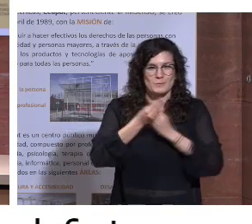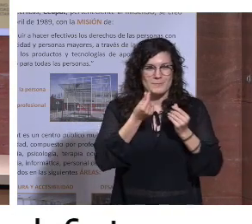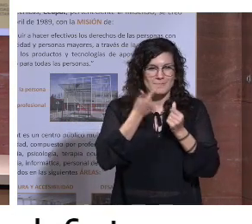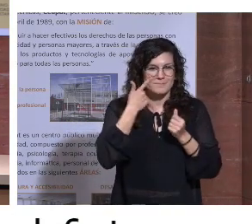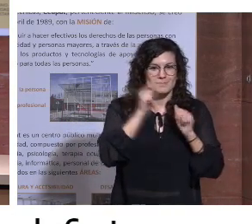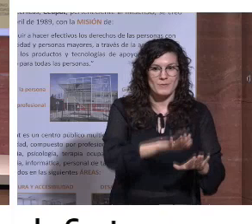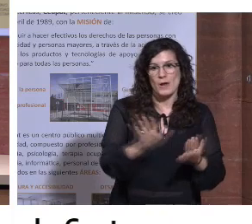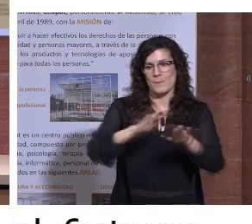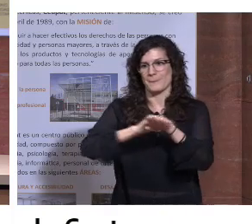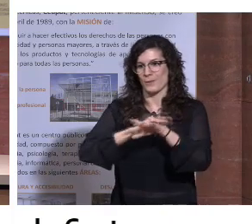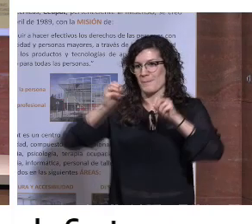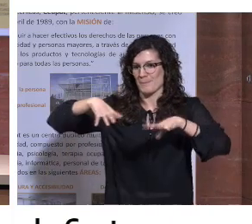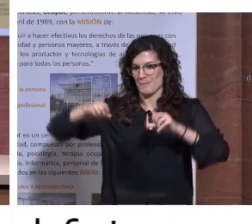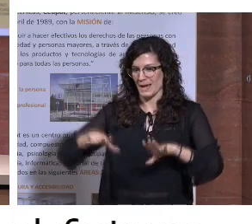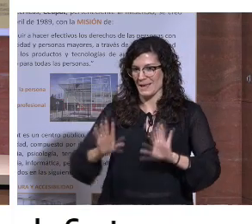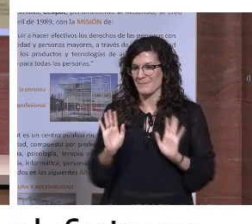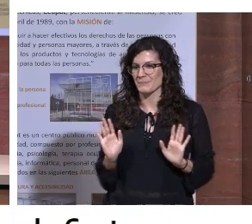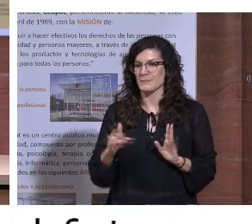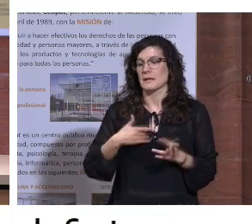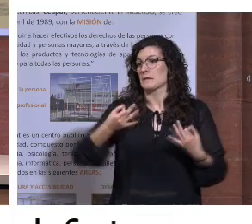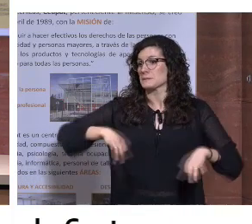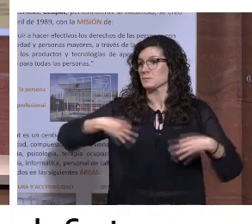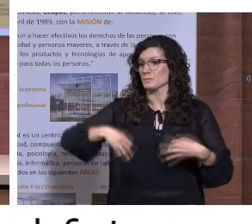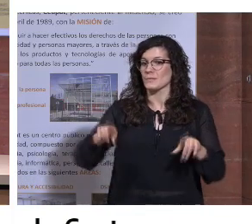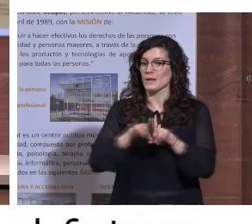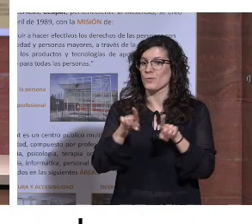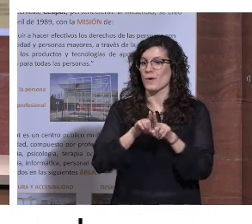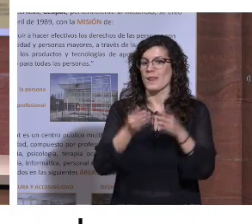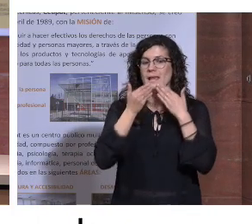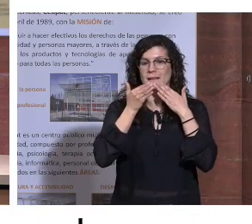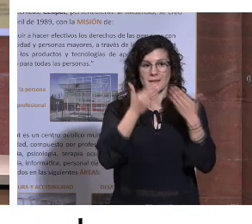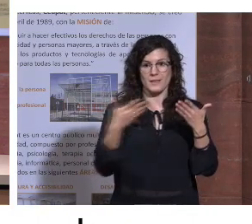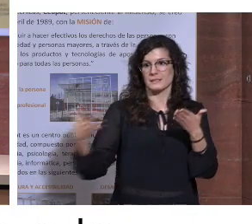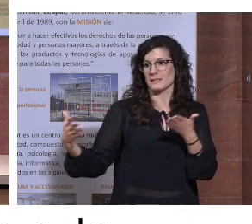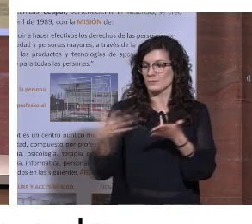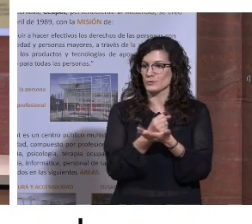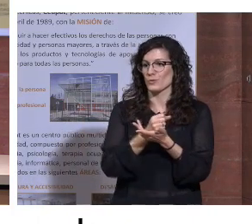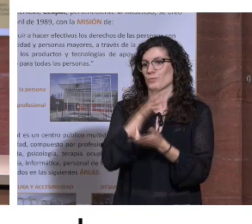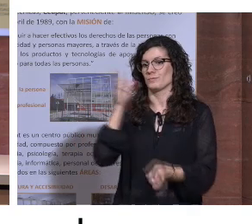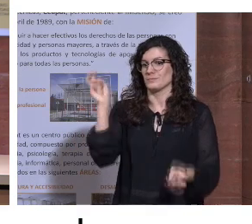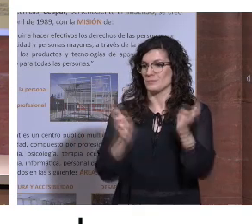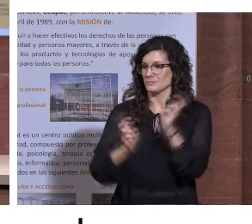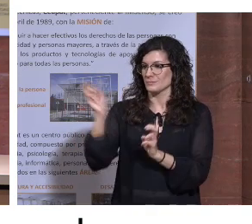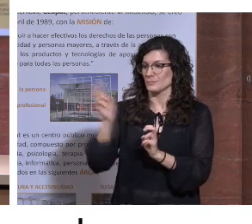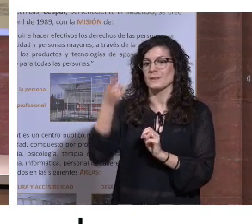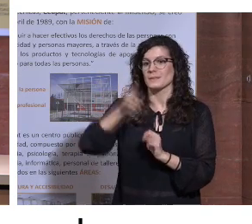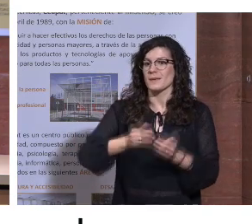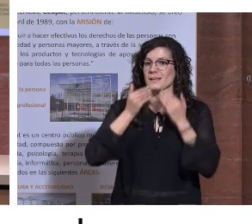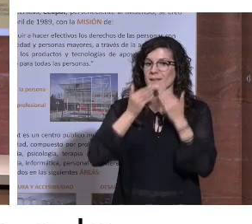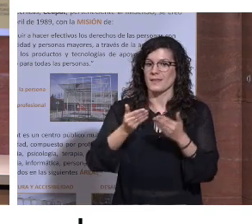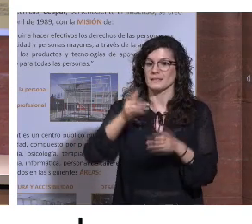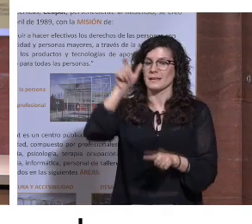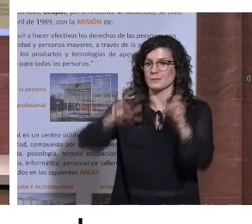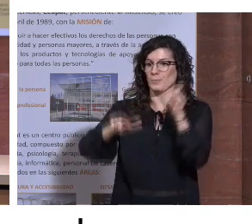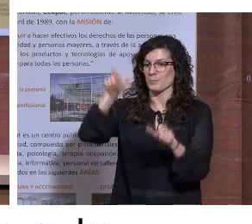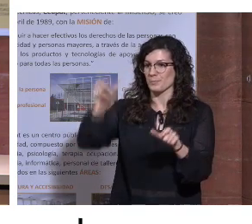magia. Y sencillamente, igual que hemos agradecido a todos los que lo habéis hecho presente, pues también a las personas que en